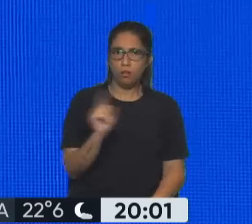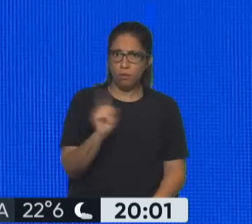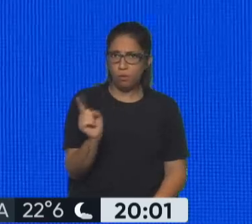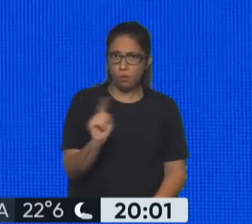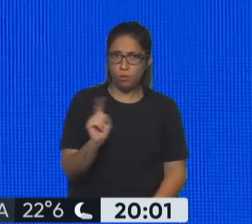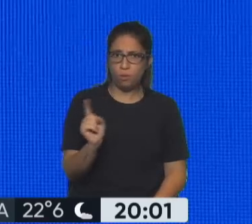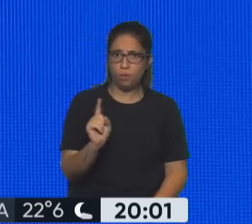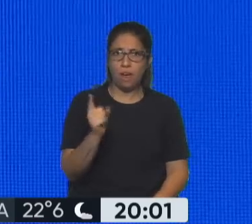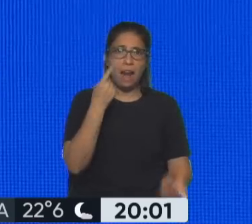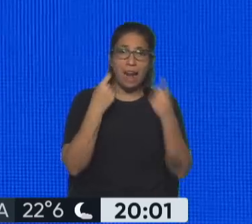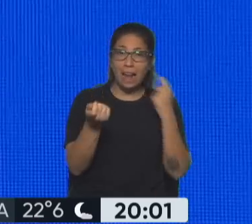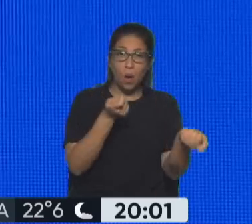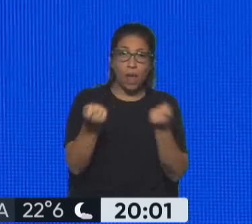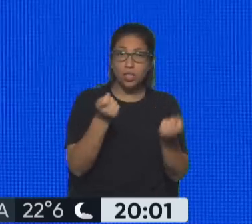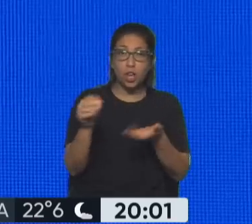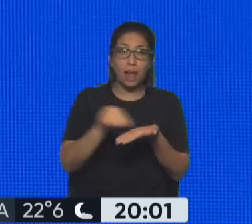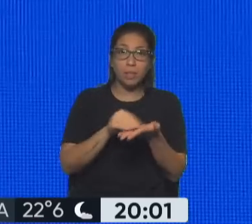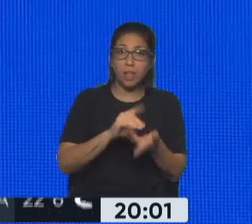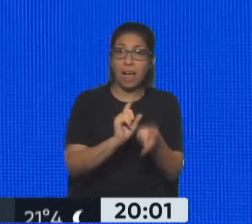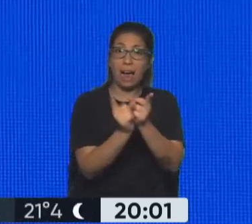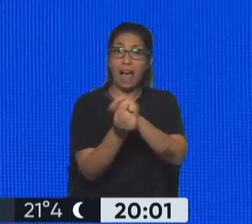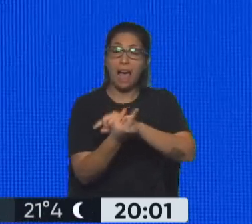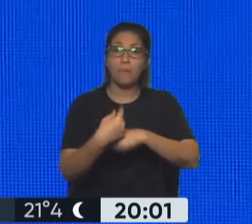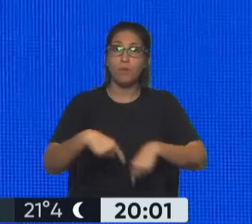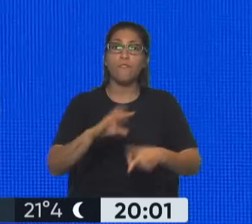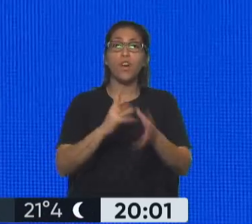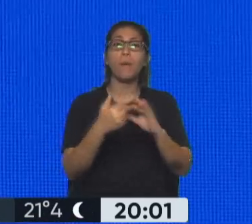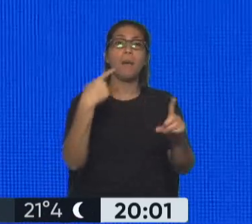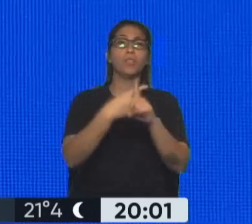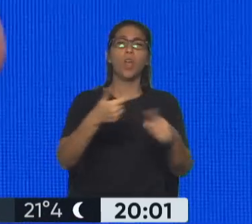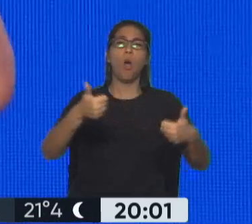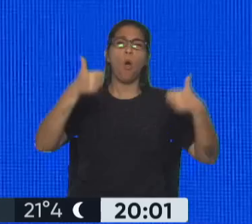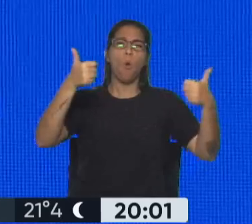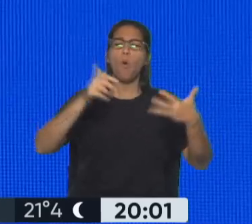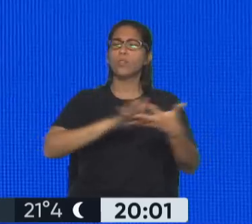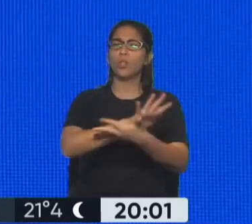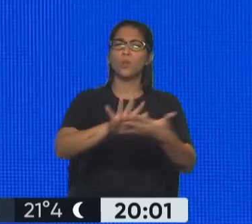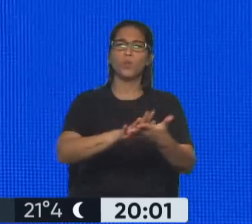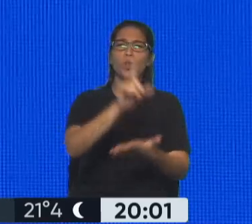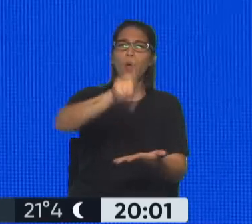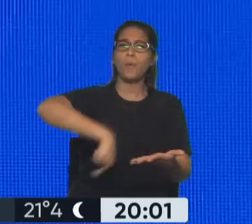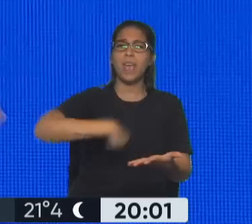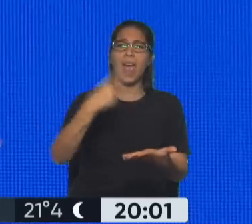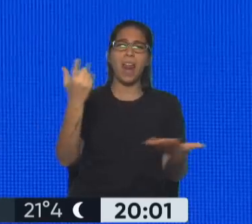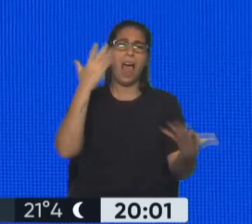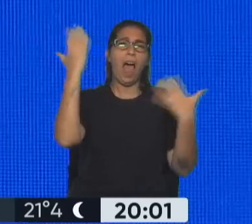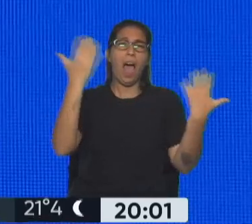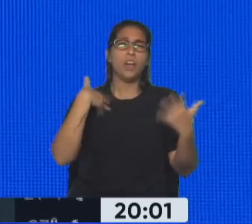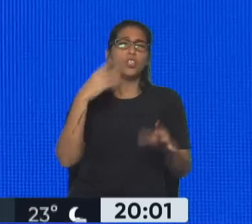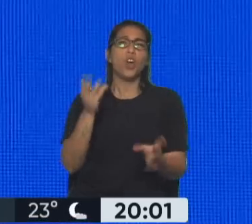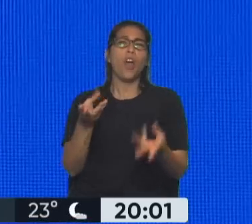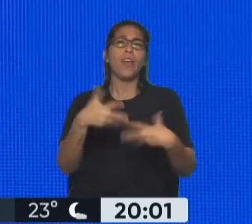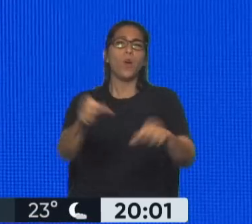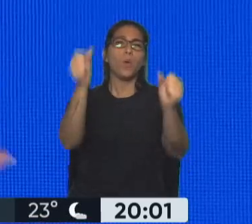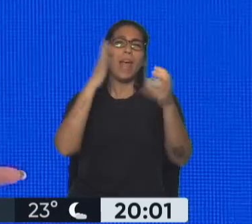de la regulación y la administración cambiaria como una virtud y como la solución o la panacea, o miren que descubrió la pólvora o el